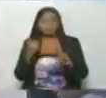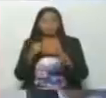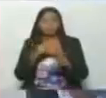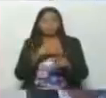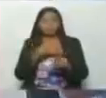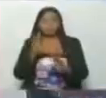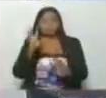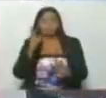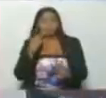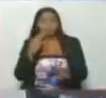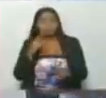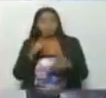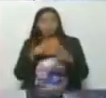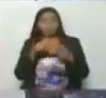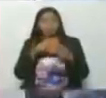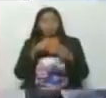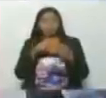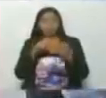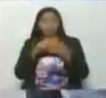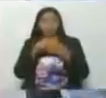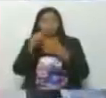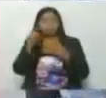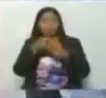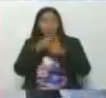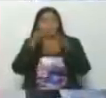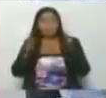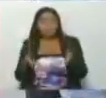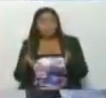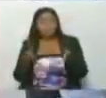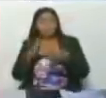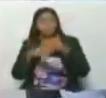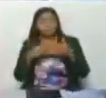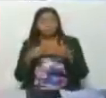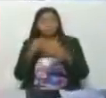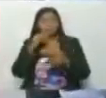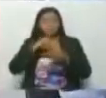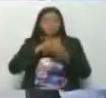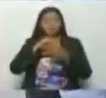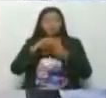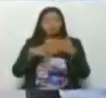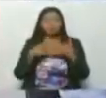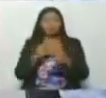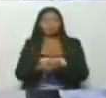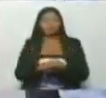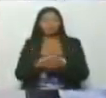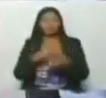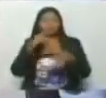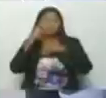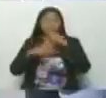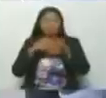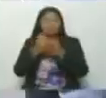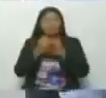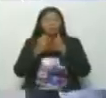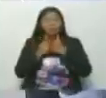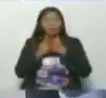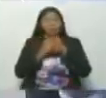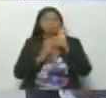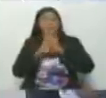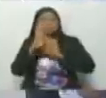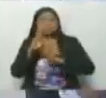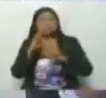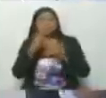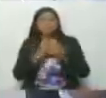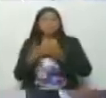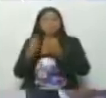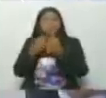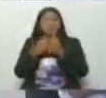al menos dos factores un gobierno que establezca una política a favor del incremento salarial y este